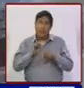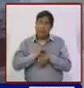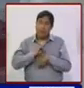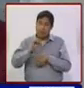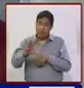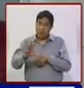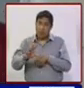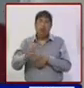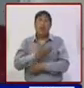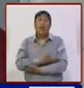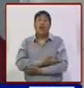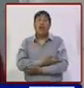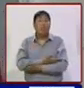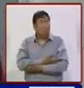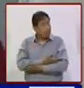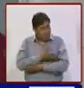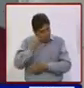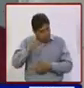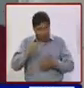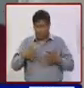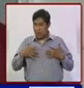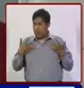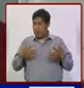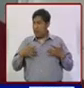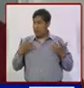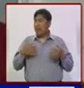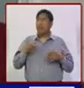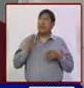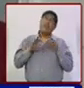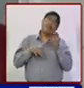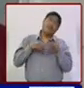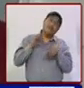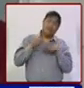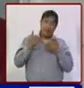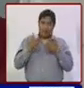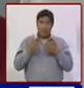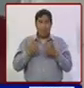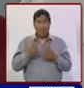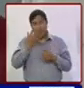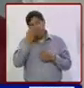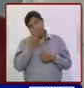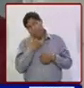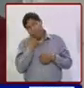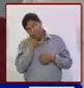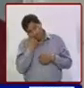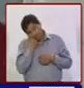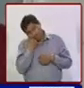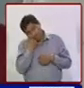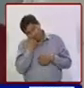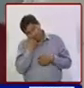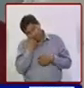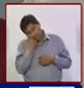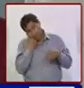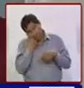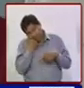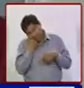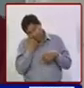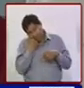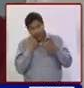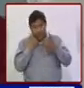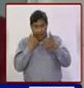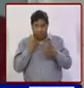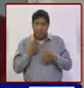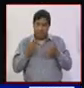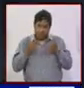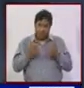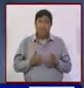Pero la bebé está bien, eso es lo que... La bebé está bien, estaba feliz, acá la hemos revisado, estaba durmiendo, reacciona a estímulos,